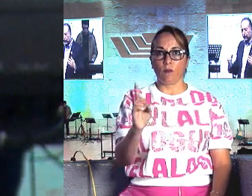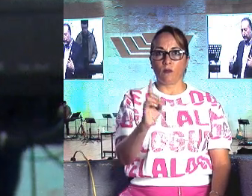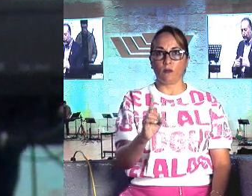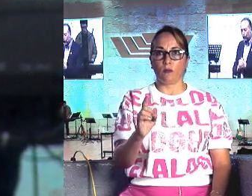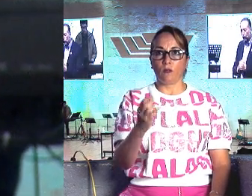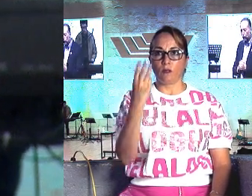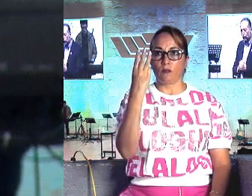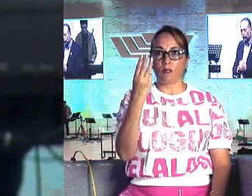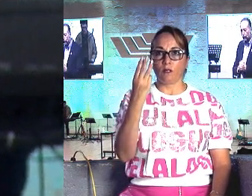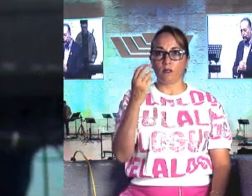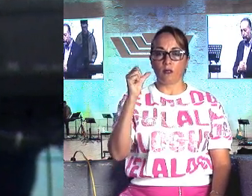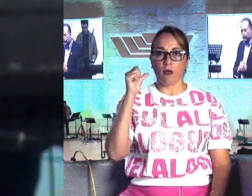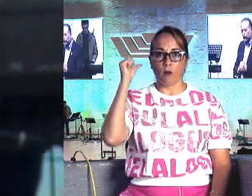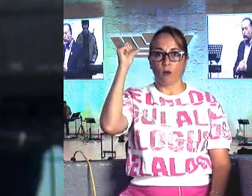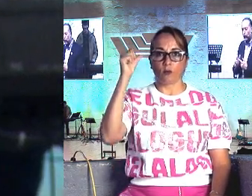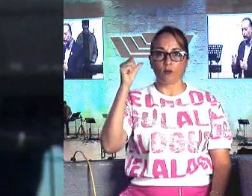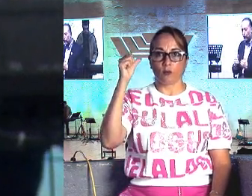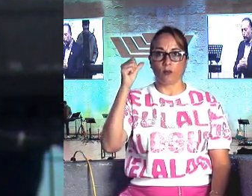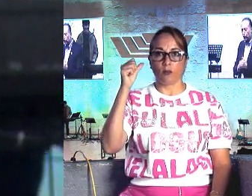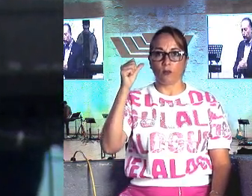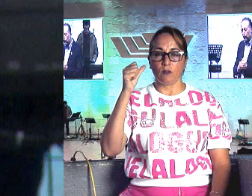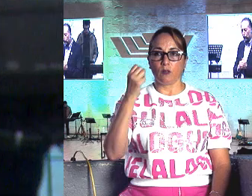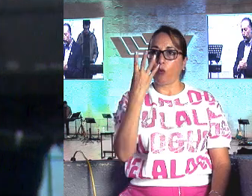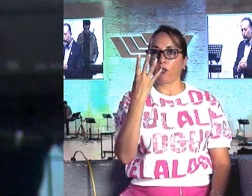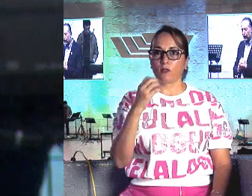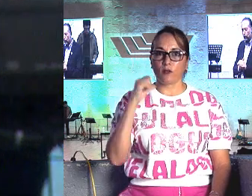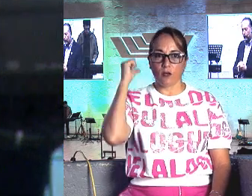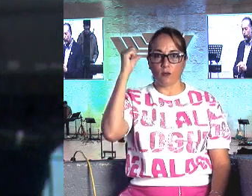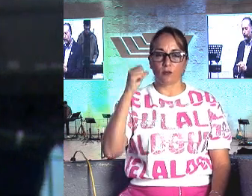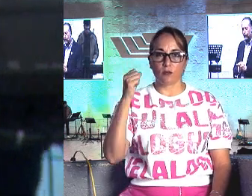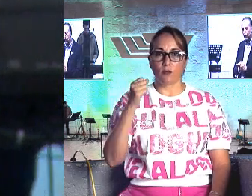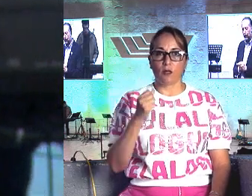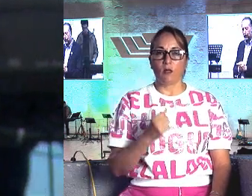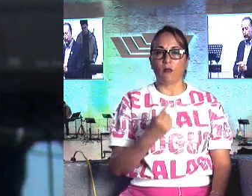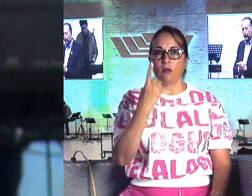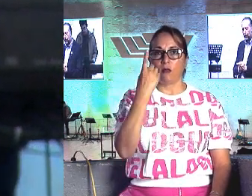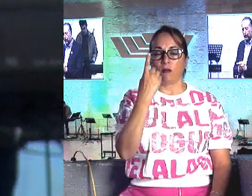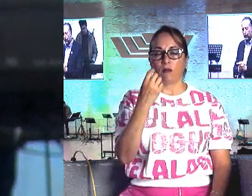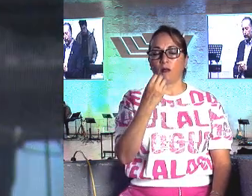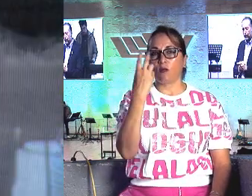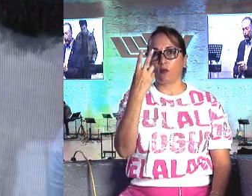3 de agosto, el 4 de agosto del 2024,